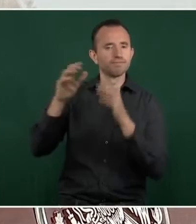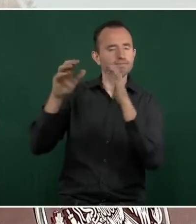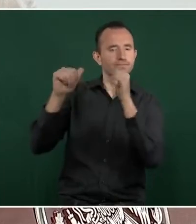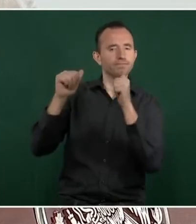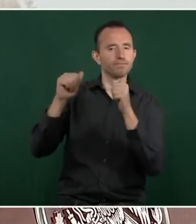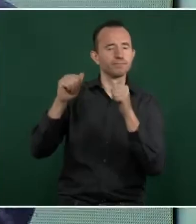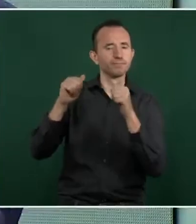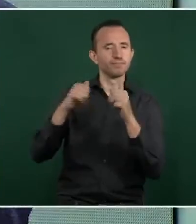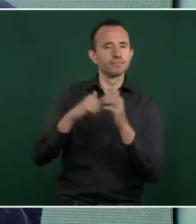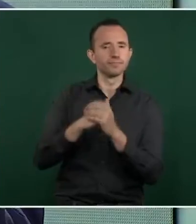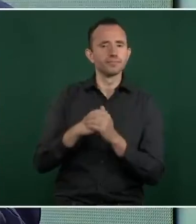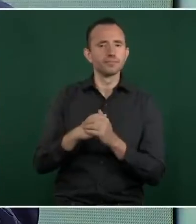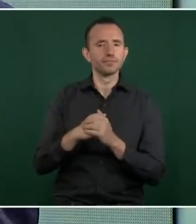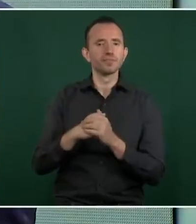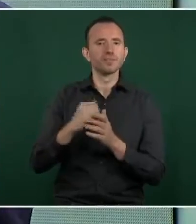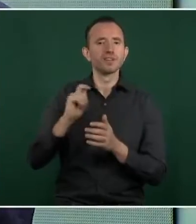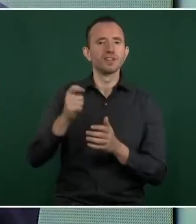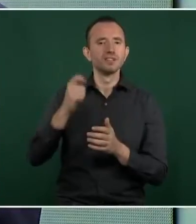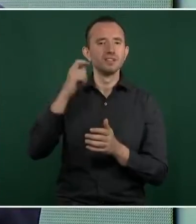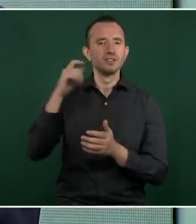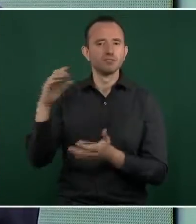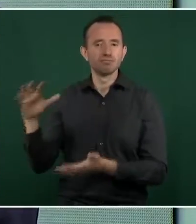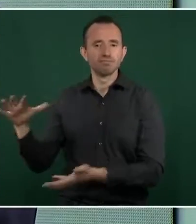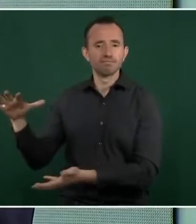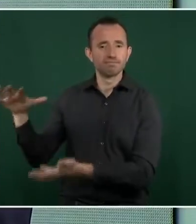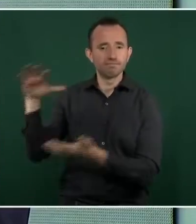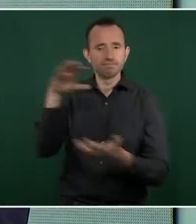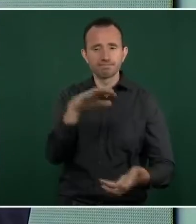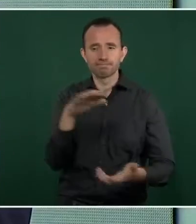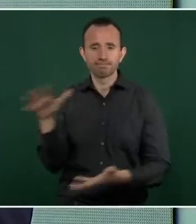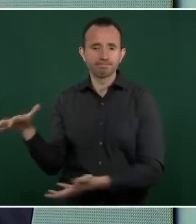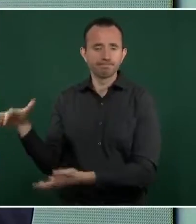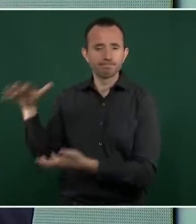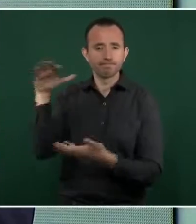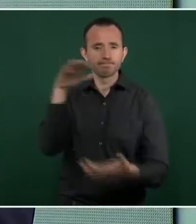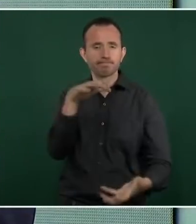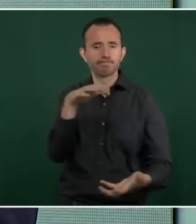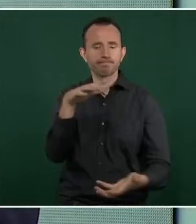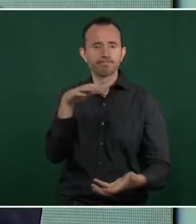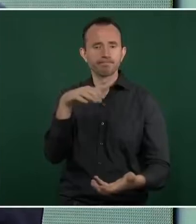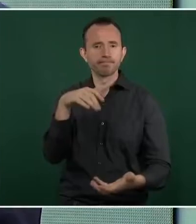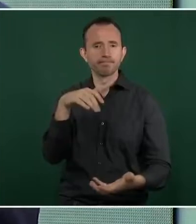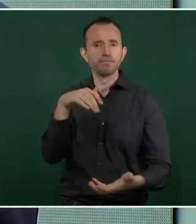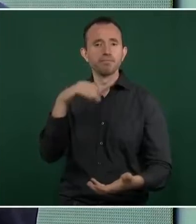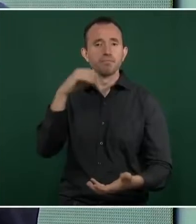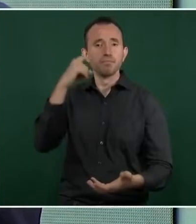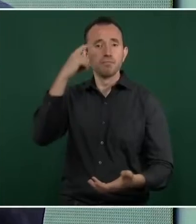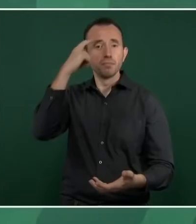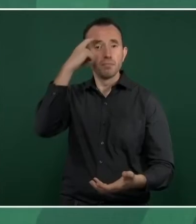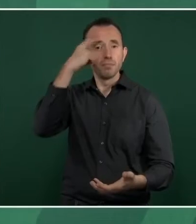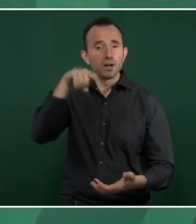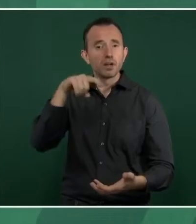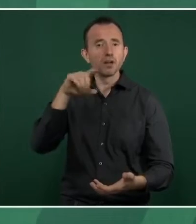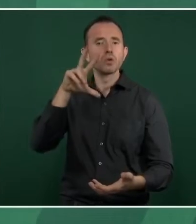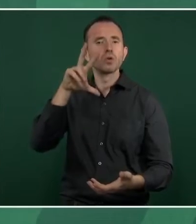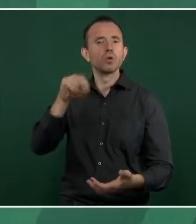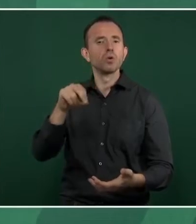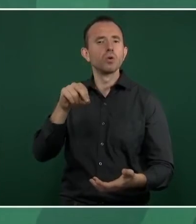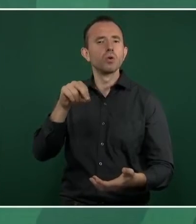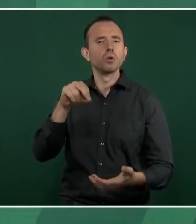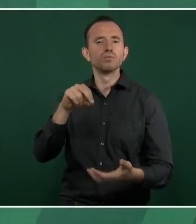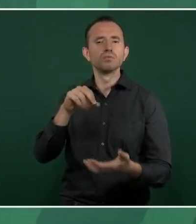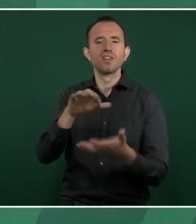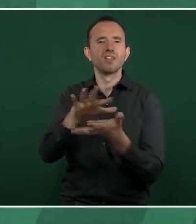como cuota para la explotación. Hay una reserva.